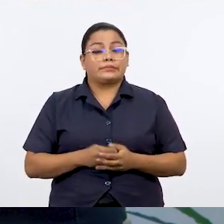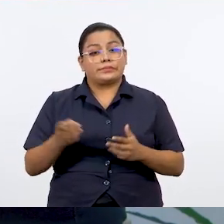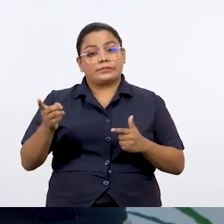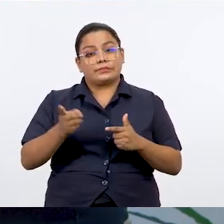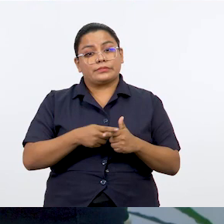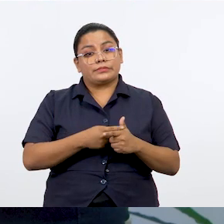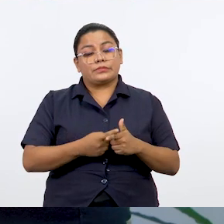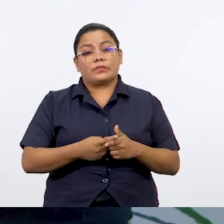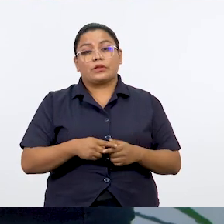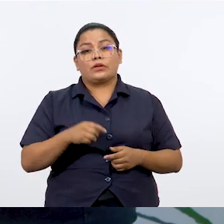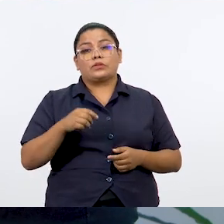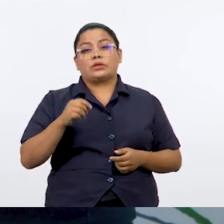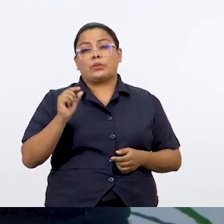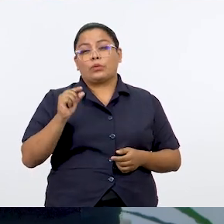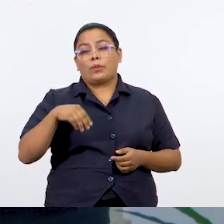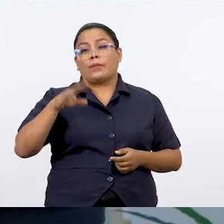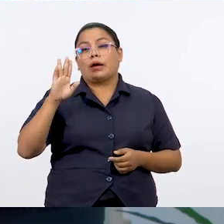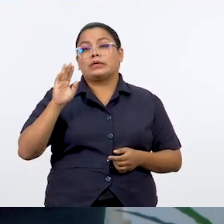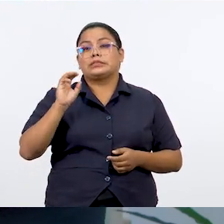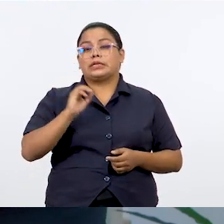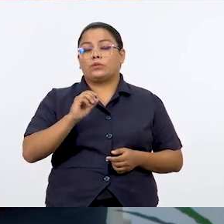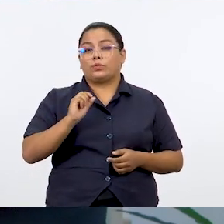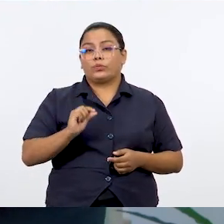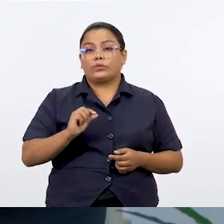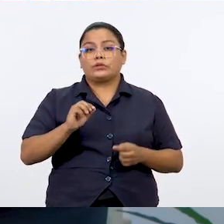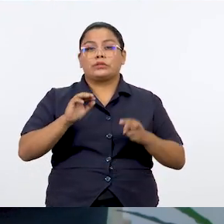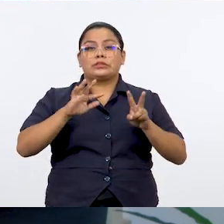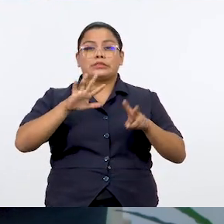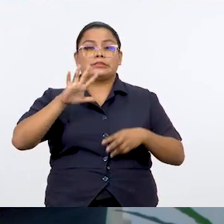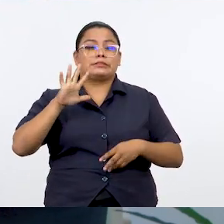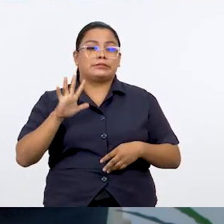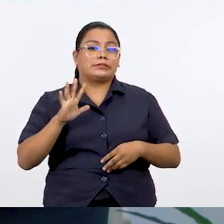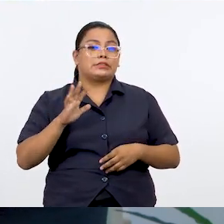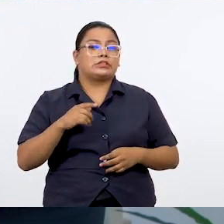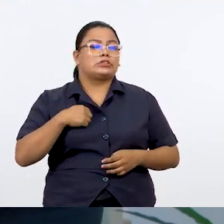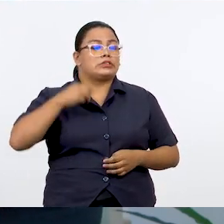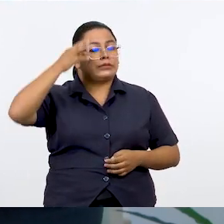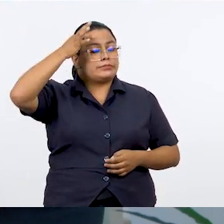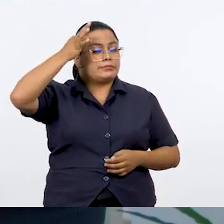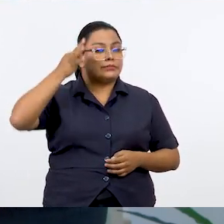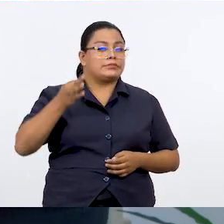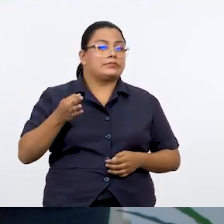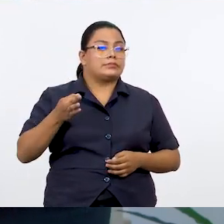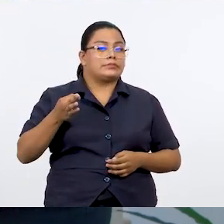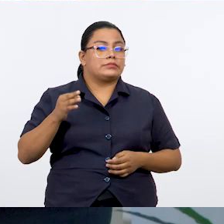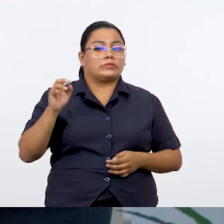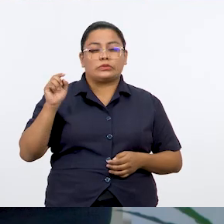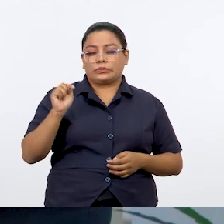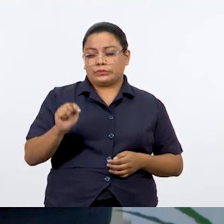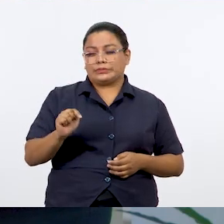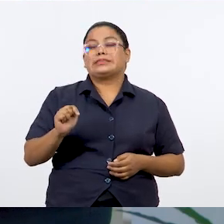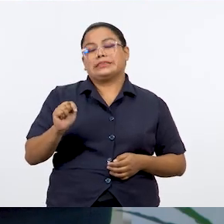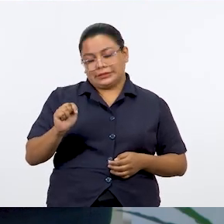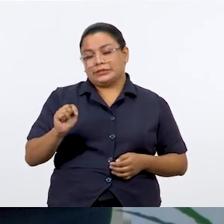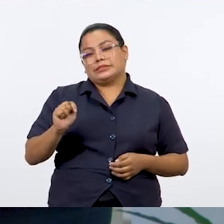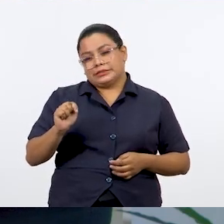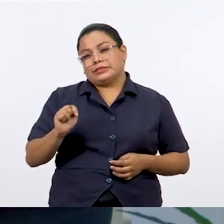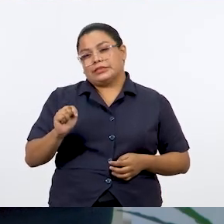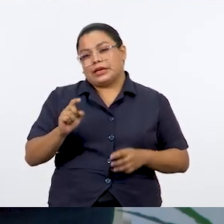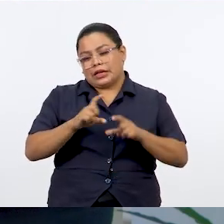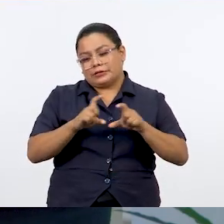el residuo debería de ser 0.75. Y yo creo que con los que tenemos en la mesa sí se